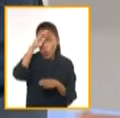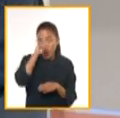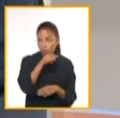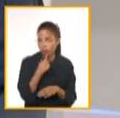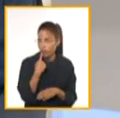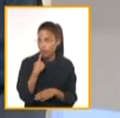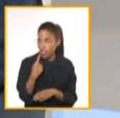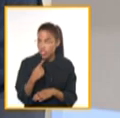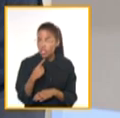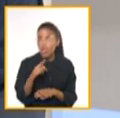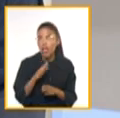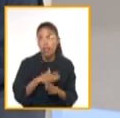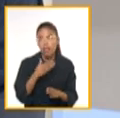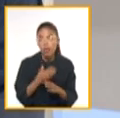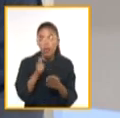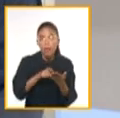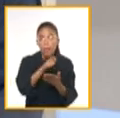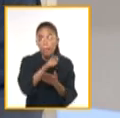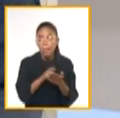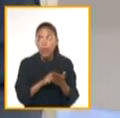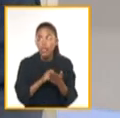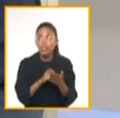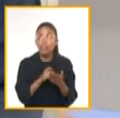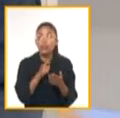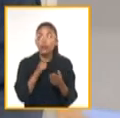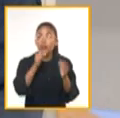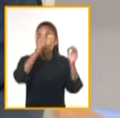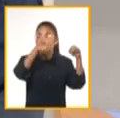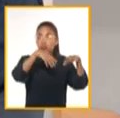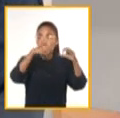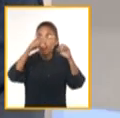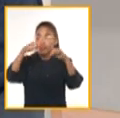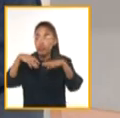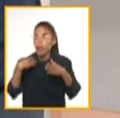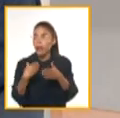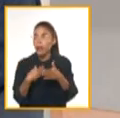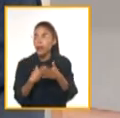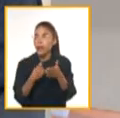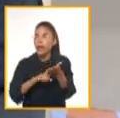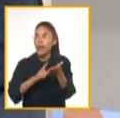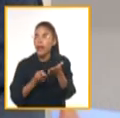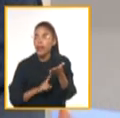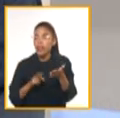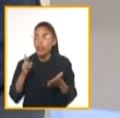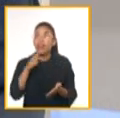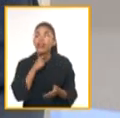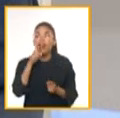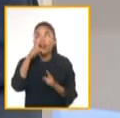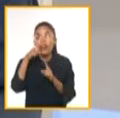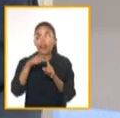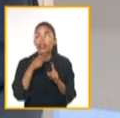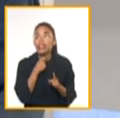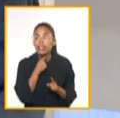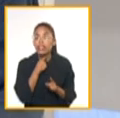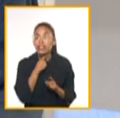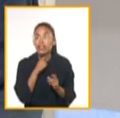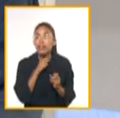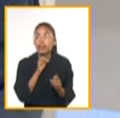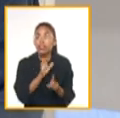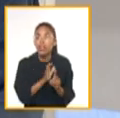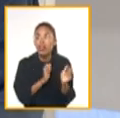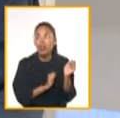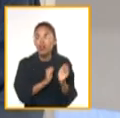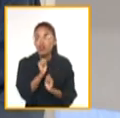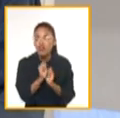tomamos las medidas de solamente dar servicio a la central termoeléctrica de Renté para que fueran arrancando sus equipos auxiliares, pero no la